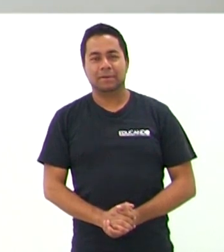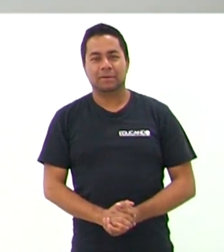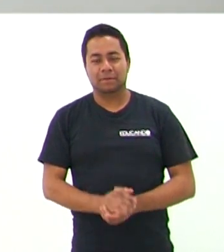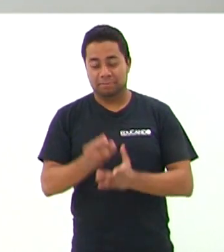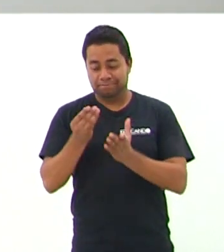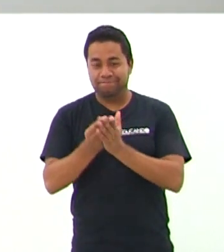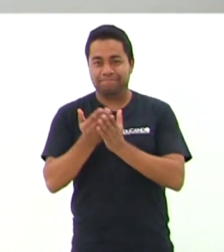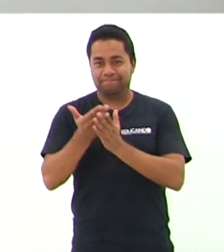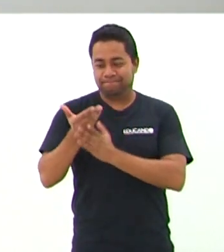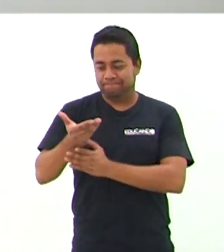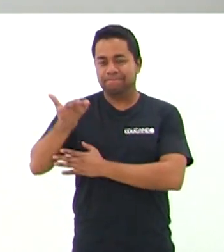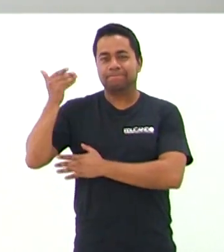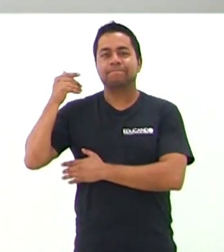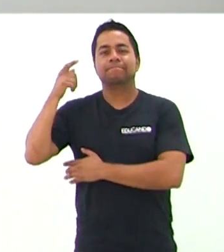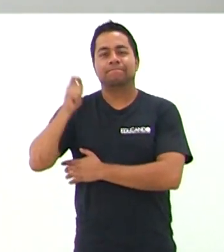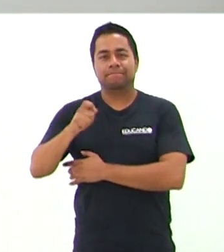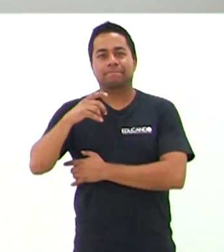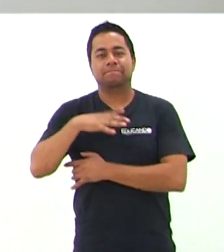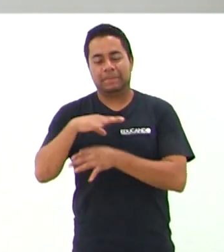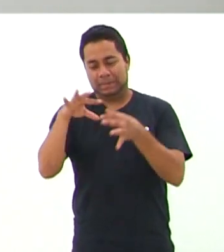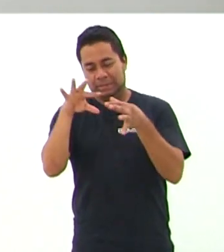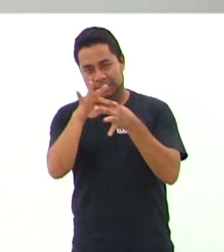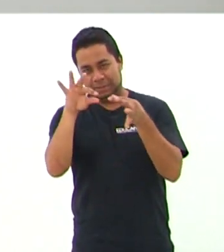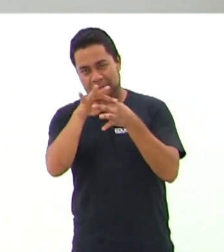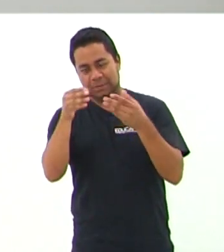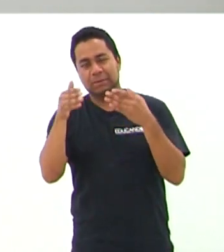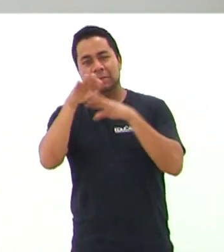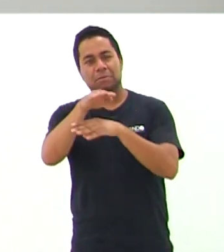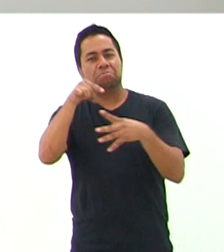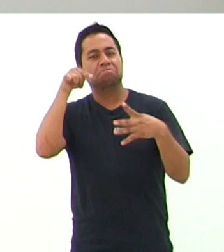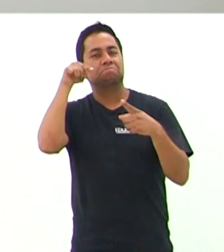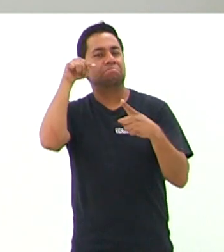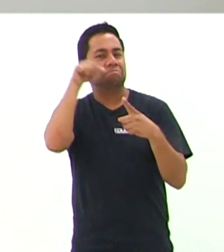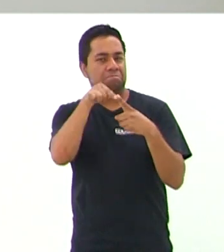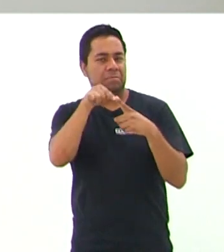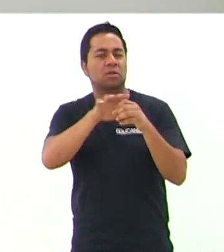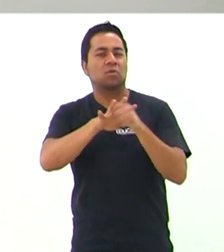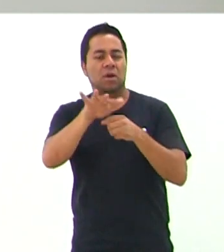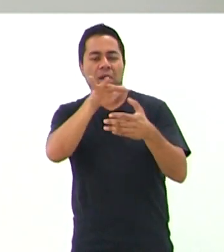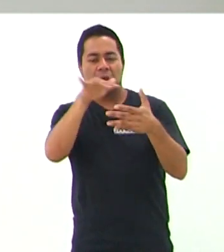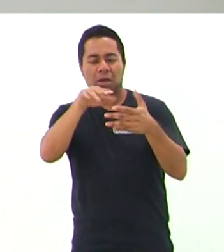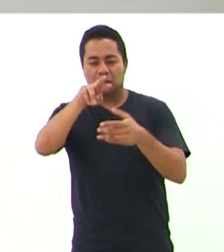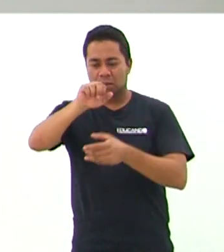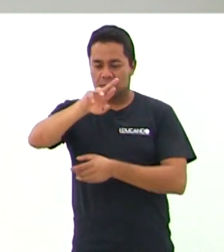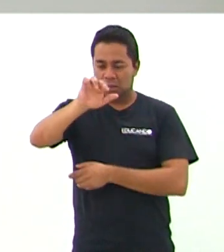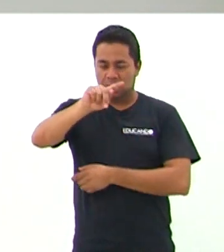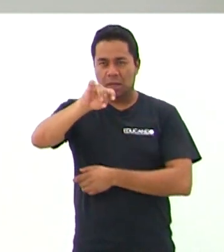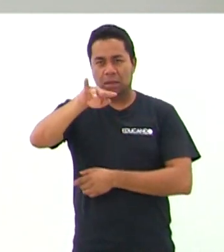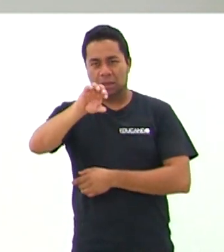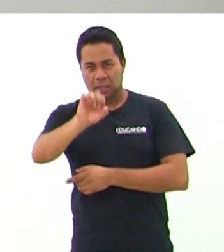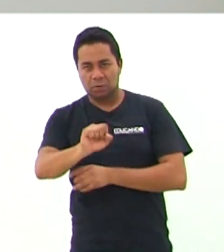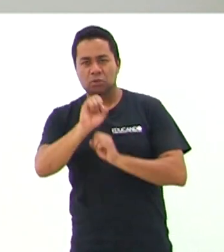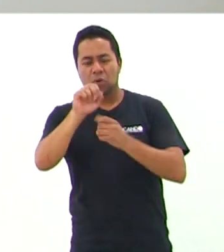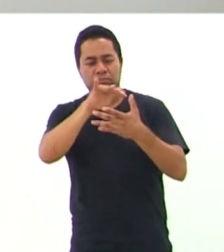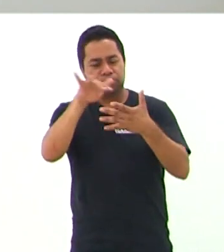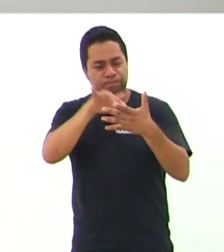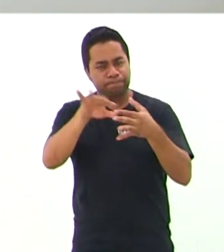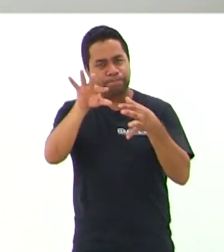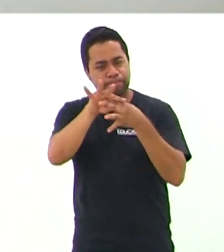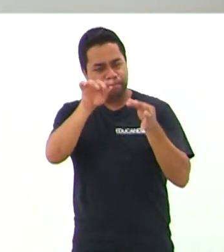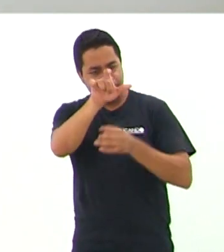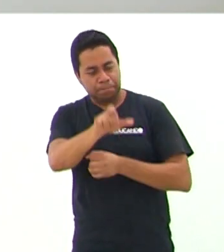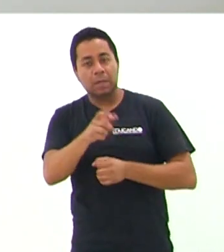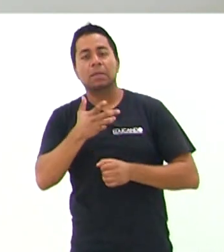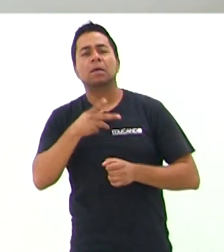En la sesión anterior hemos hablado todo lo relacionado con lo que son los textos narrativos y también los textos descriptivos. Es